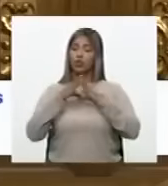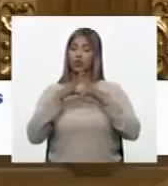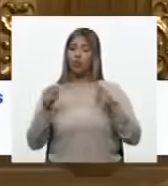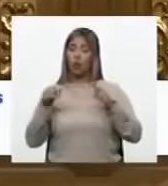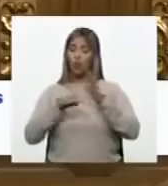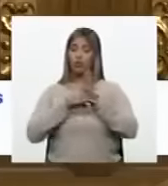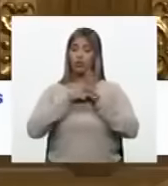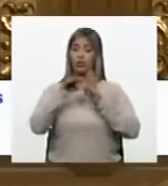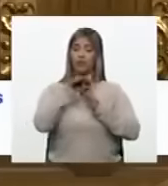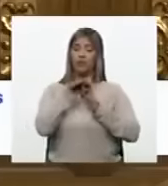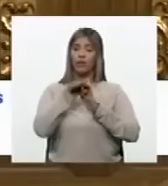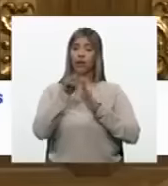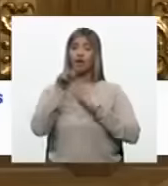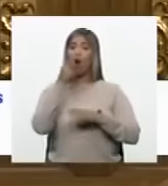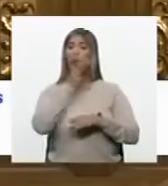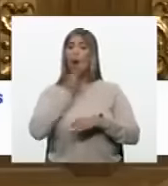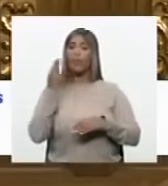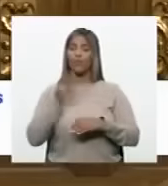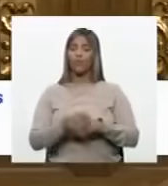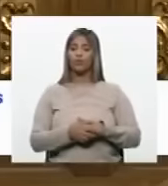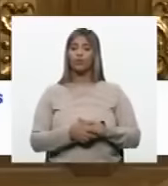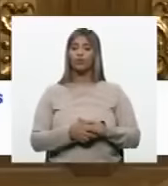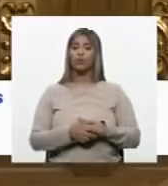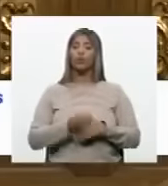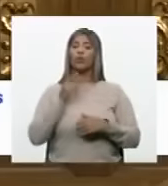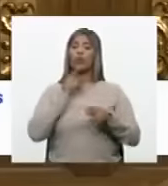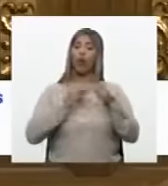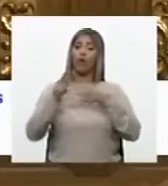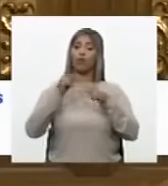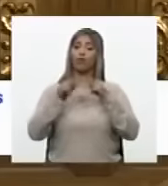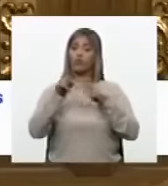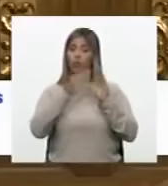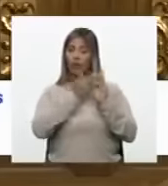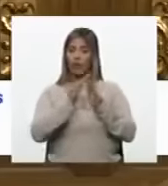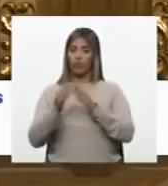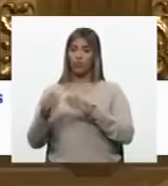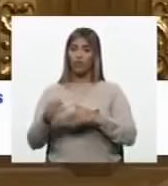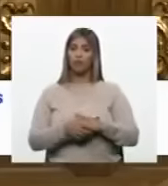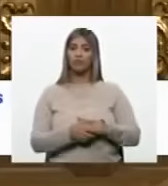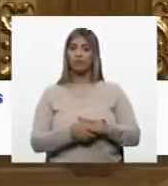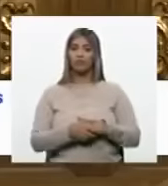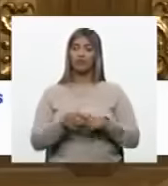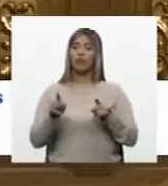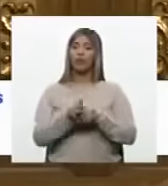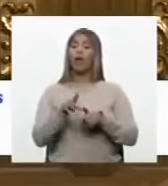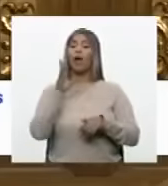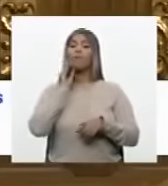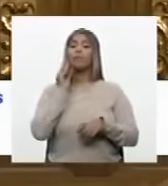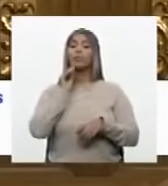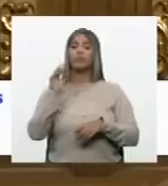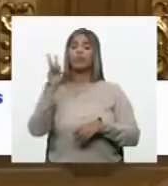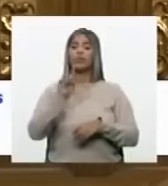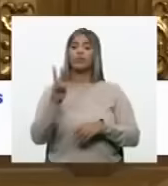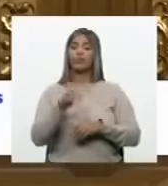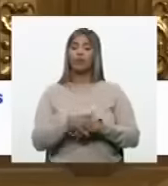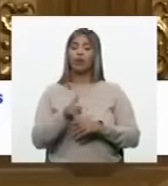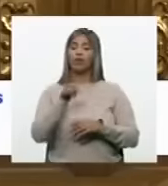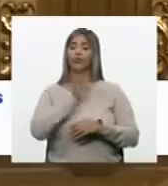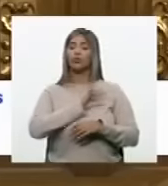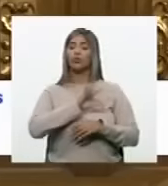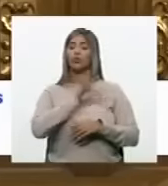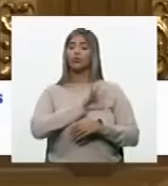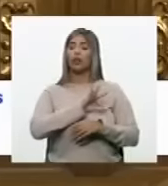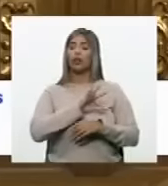los niveles el compromiso de la construcción de la comuna, como la experiencia venezolana del